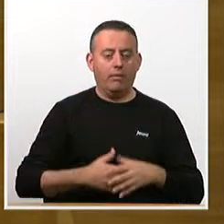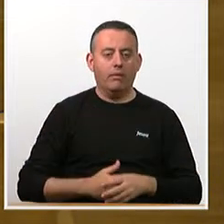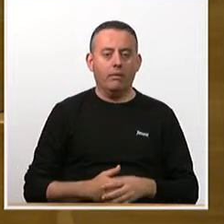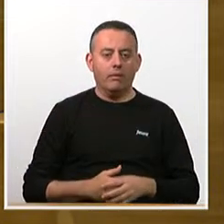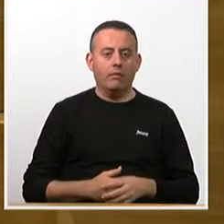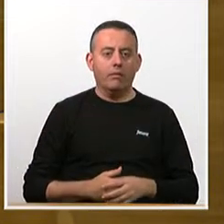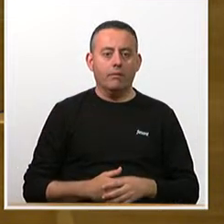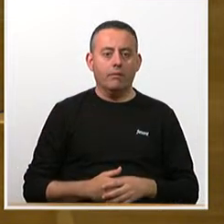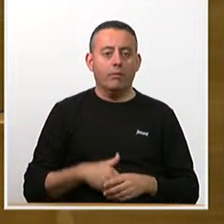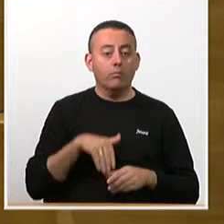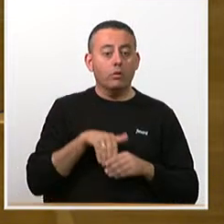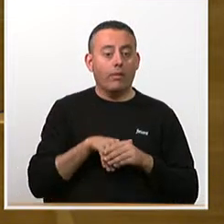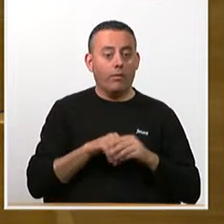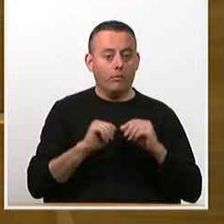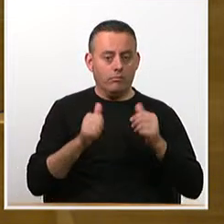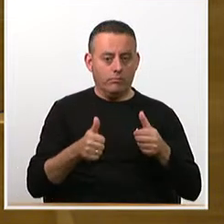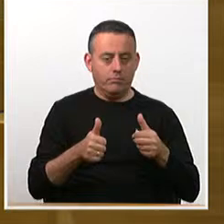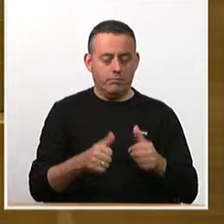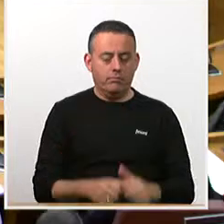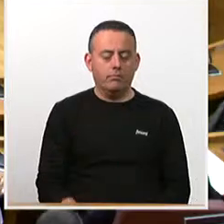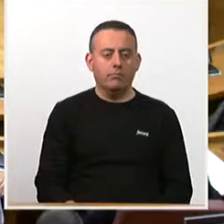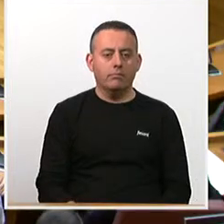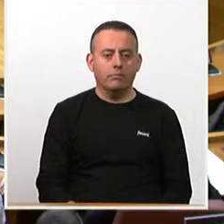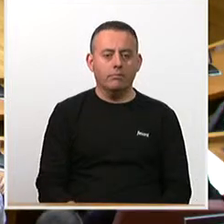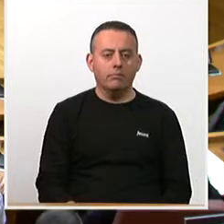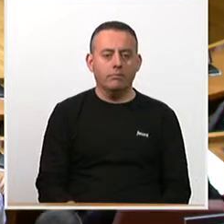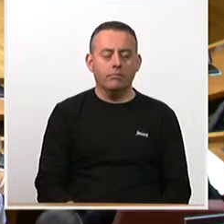13110 comienza la